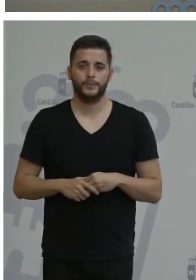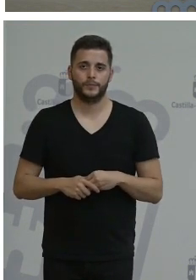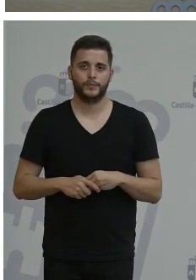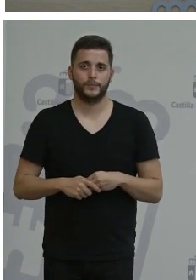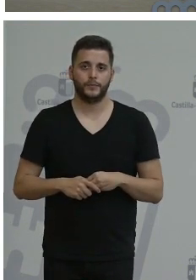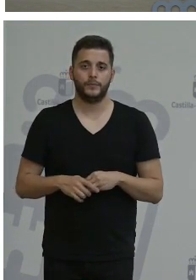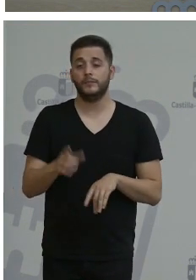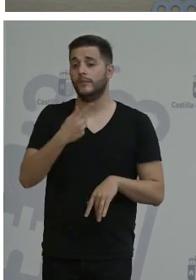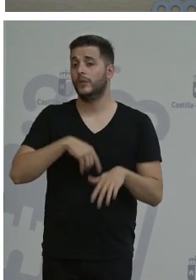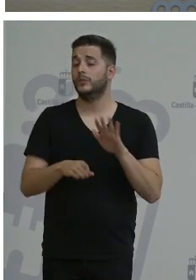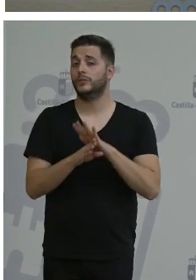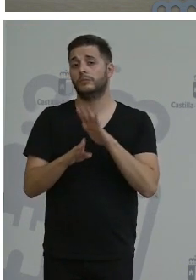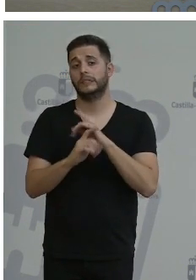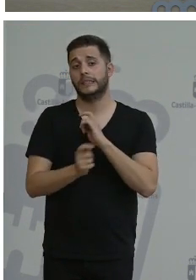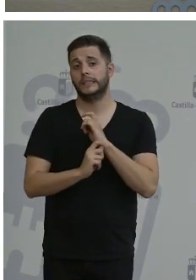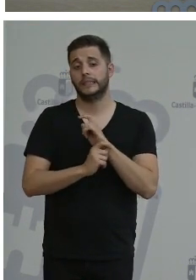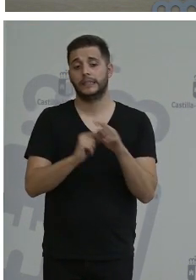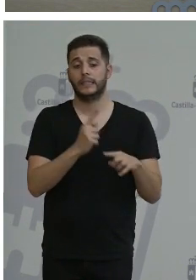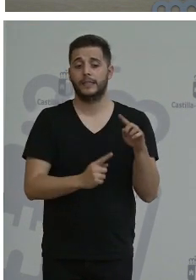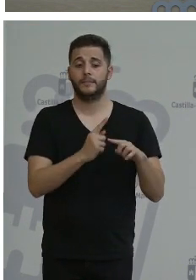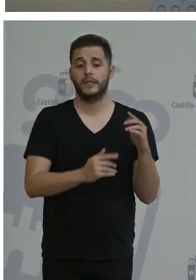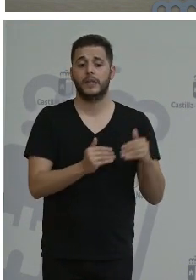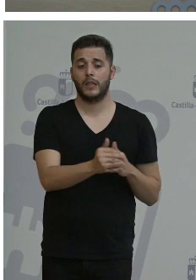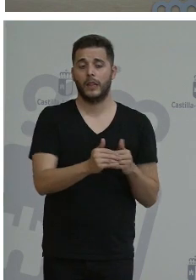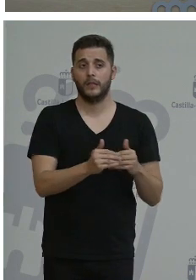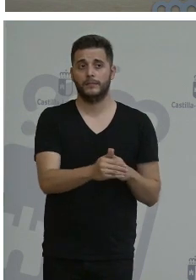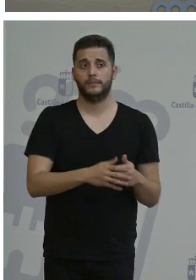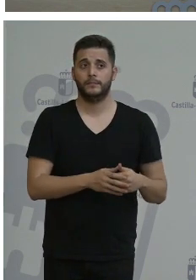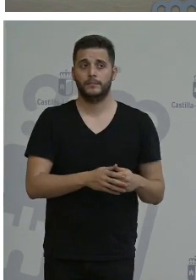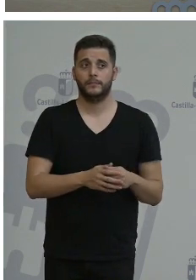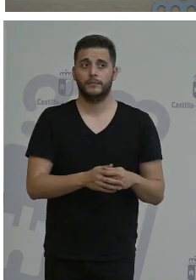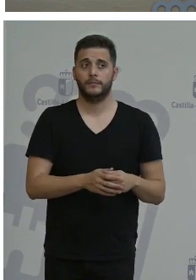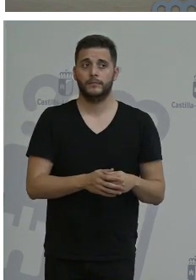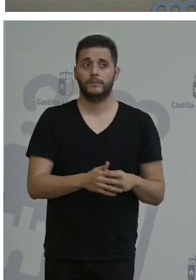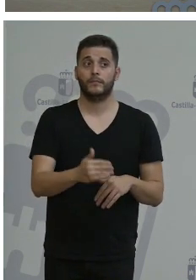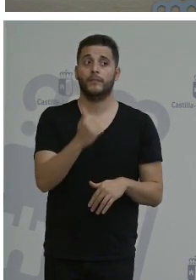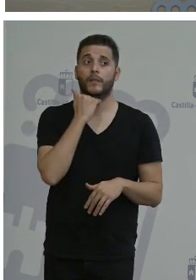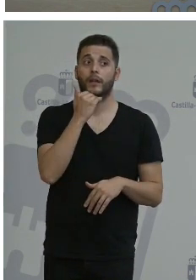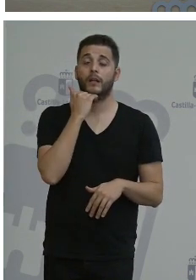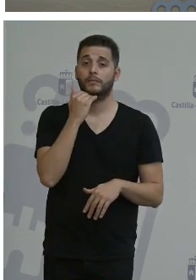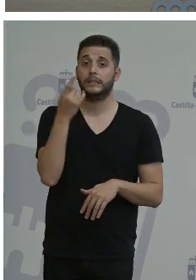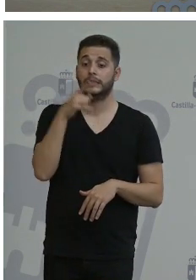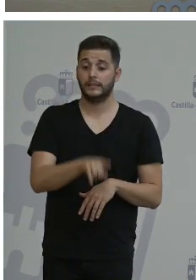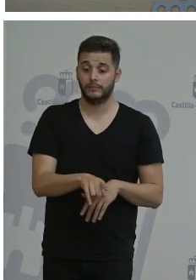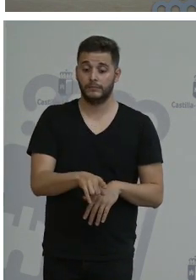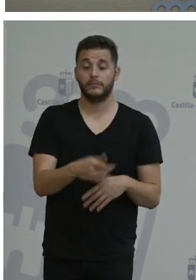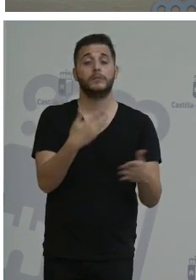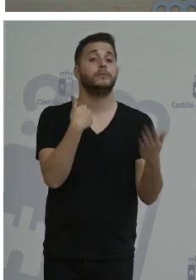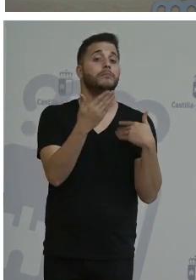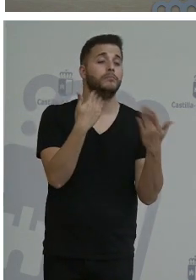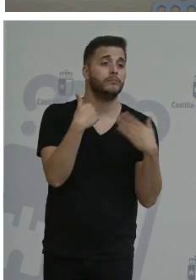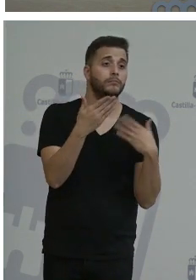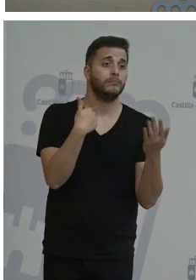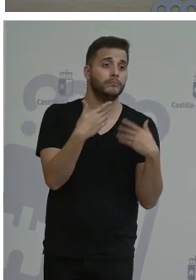Seguimos un poco con estrategias a corto y medio plazo. Algo que también ha salido de diferentes conversaciones que hemos